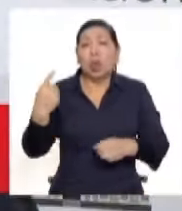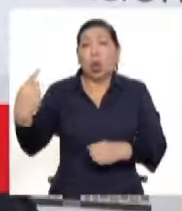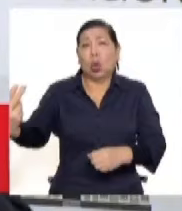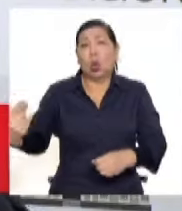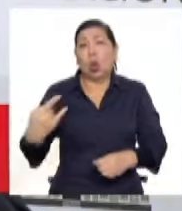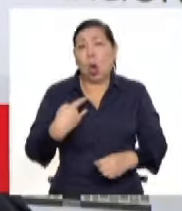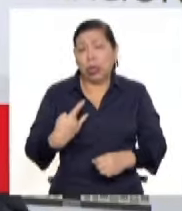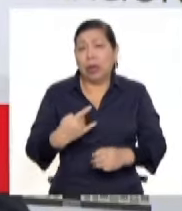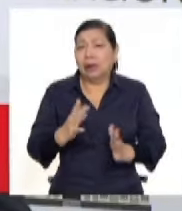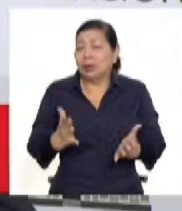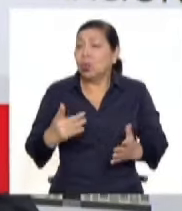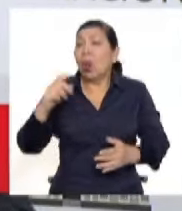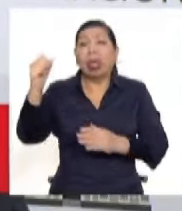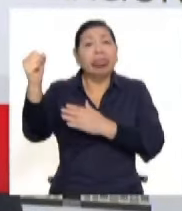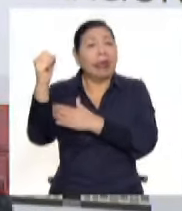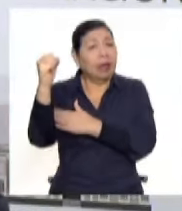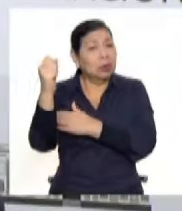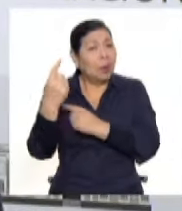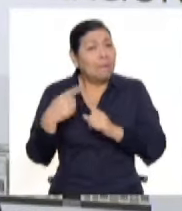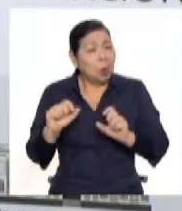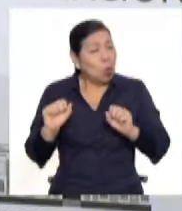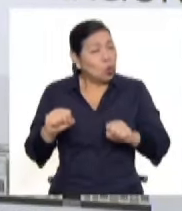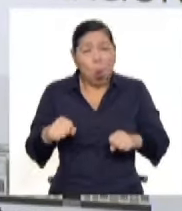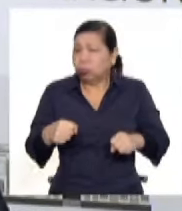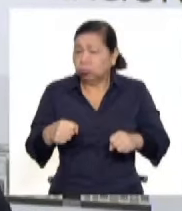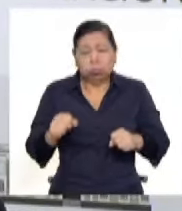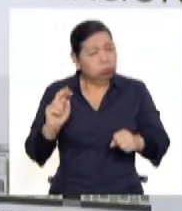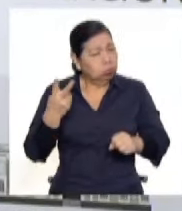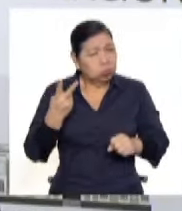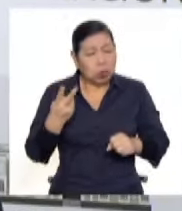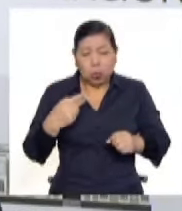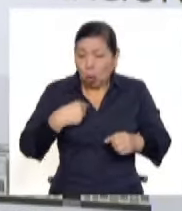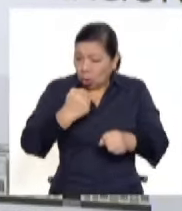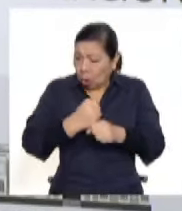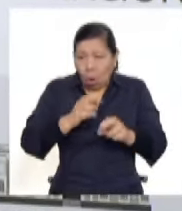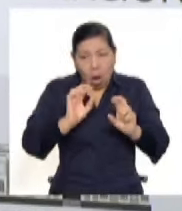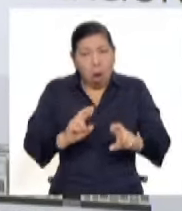en su contra, dijo que es un derecho ciudadano y que no lo distrae de sus funciones.